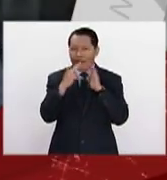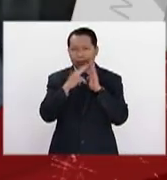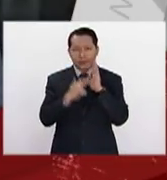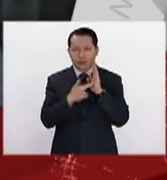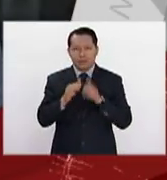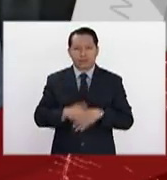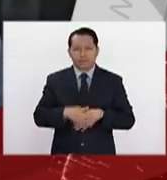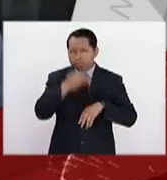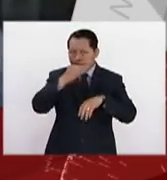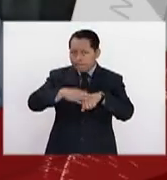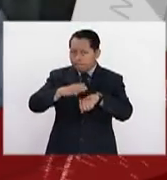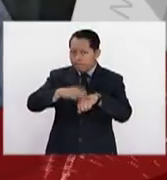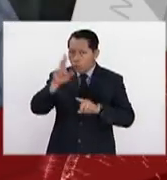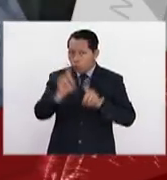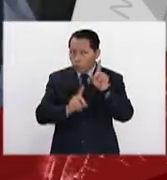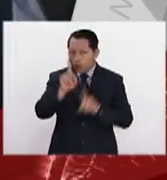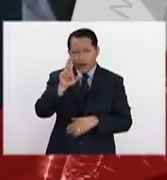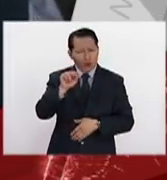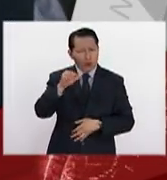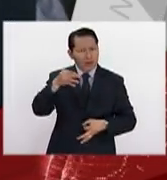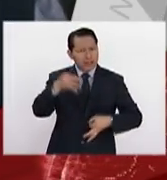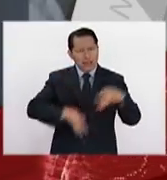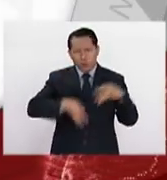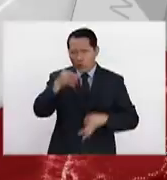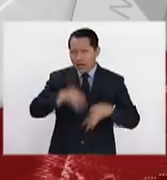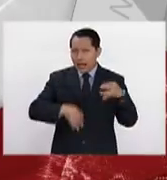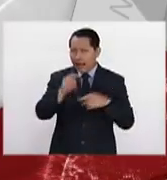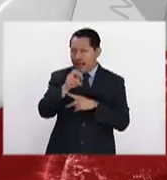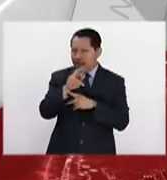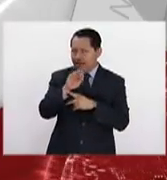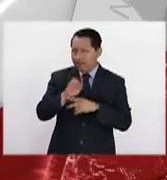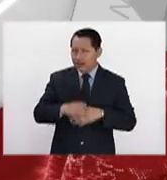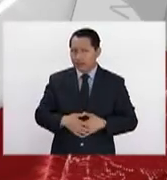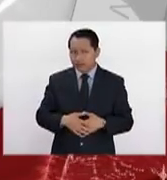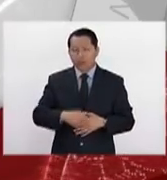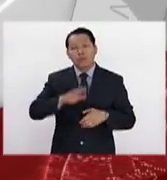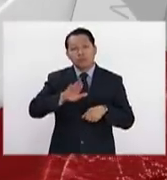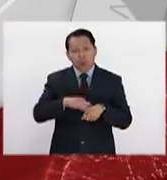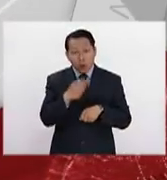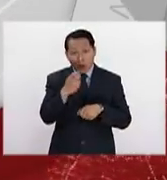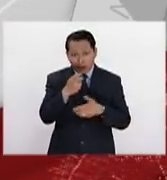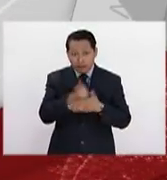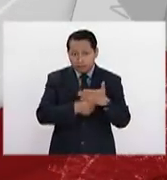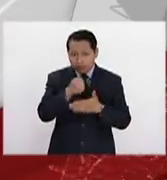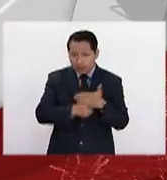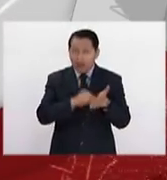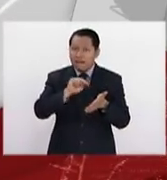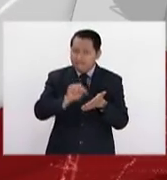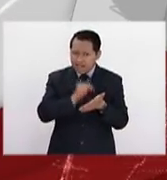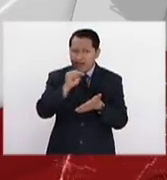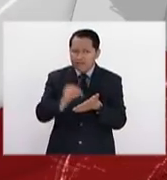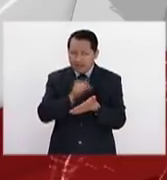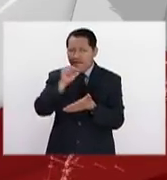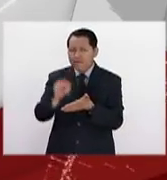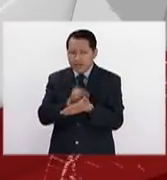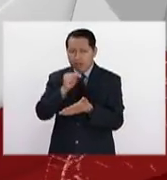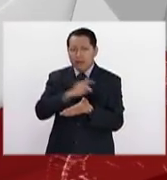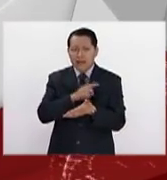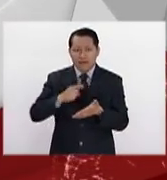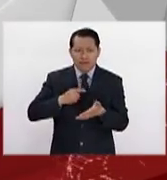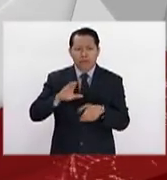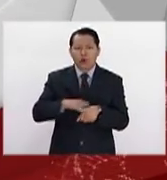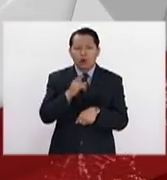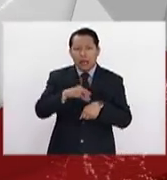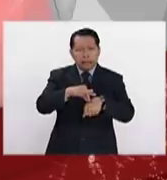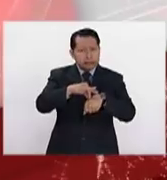duda, esto se resolverá en el Tribunal Electoral. Por eso exigiremos el firma por firma, porque firma por firma son de